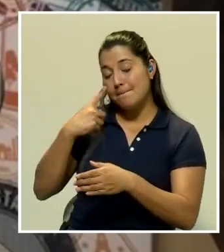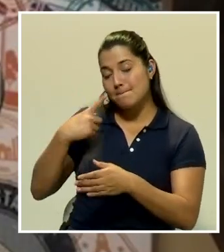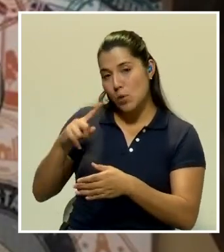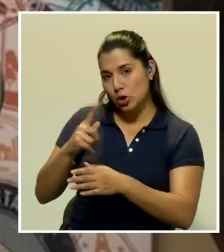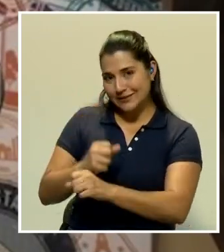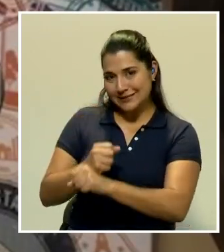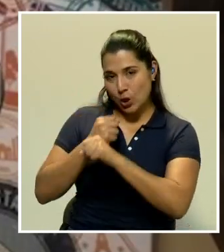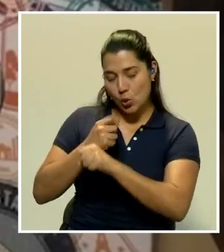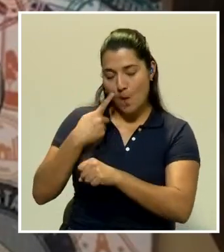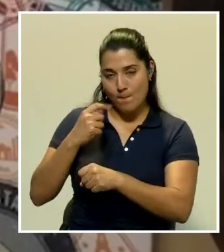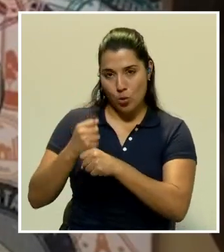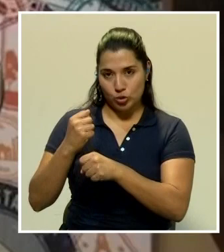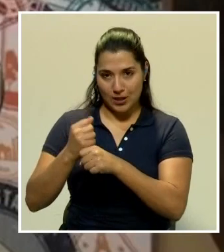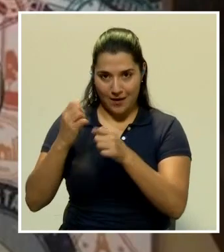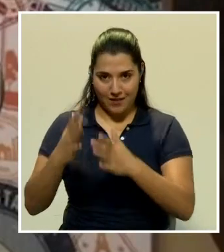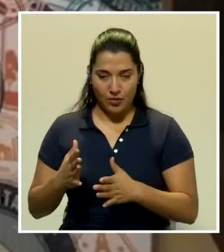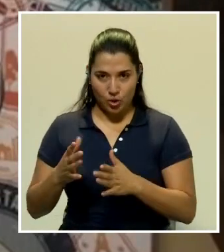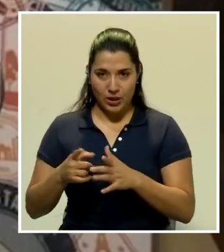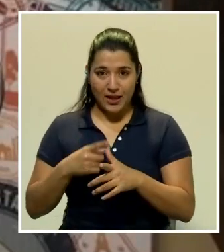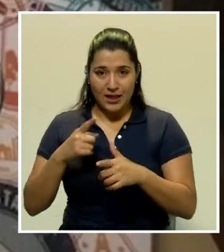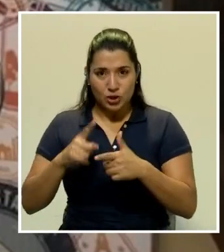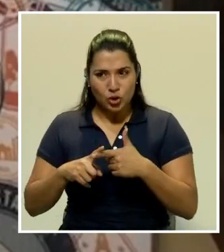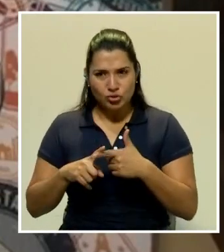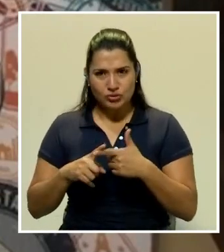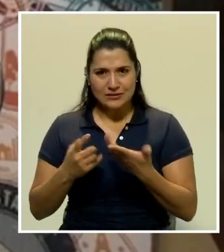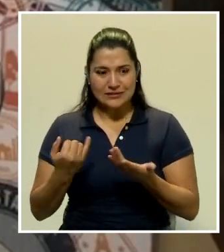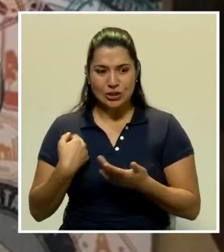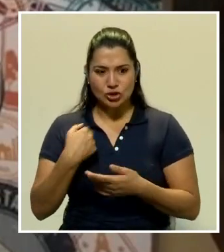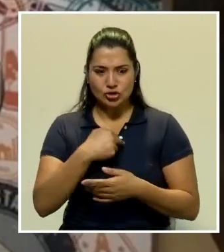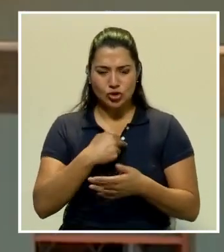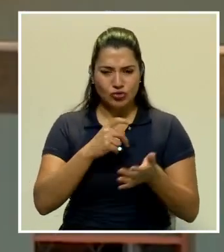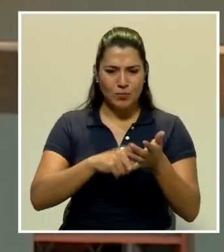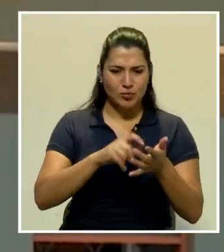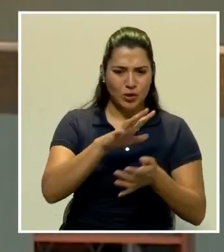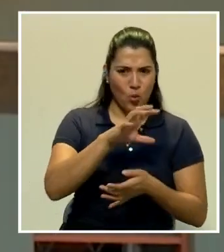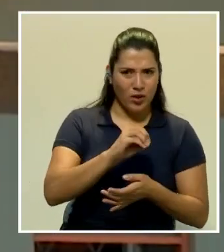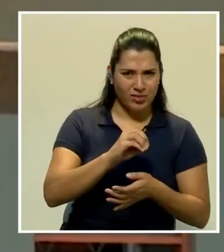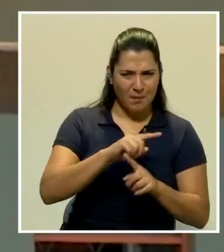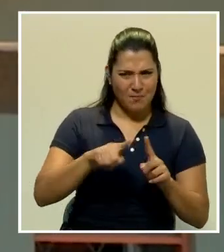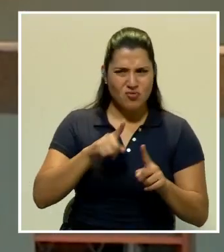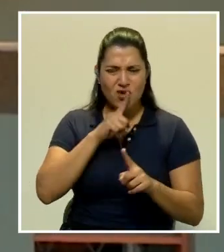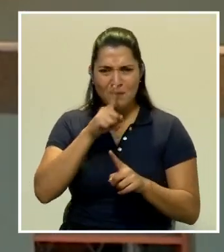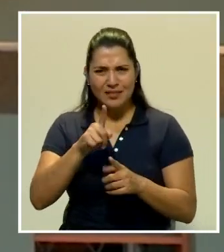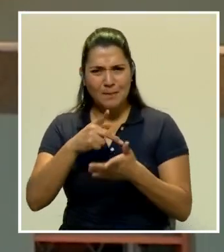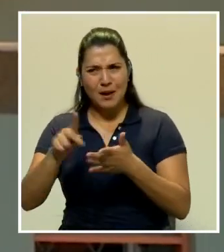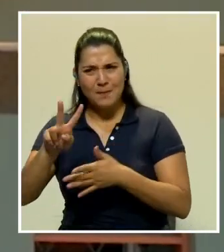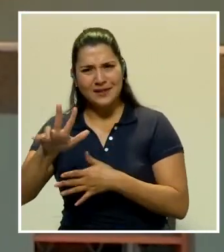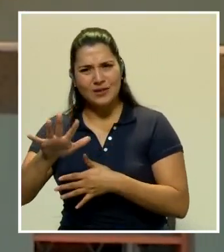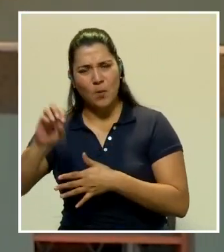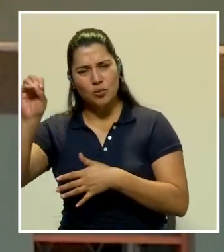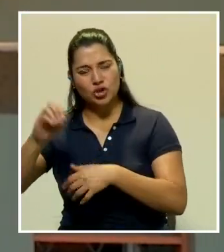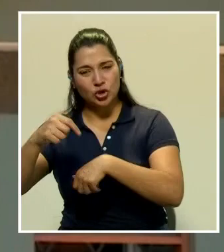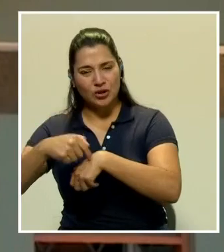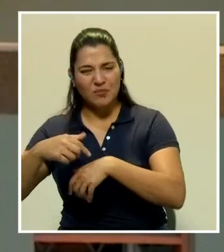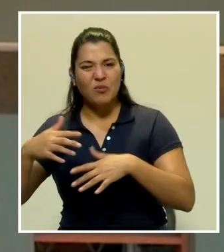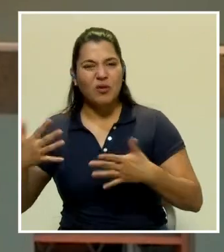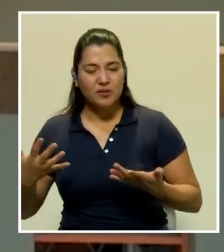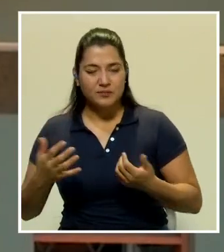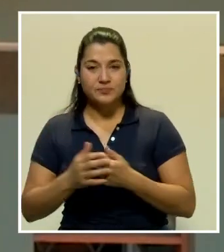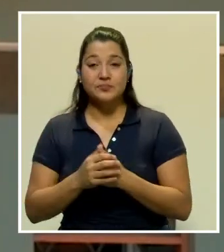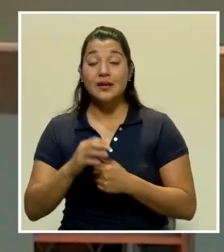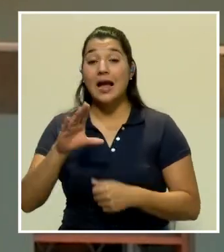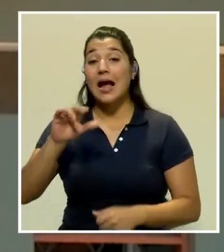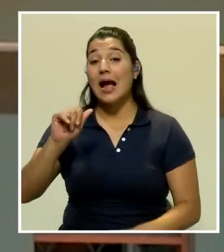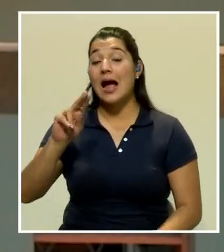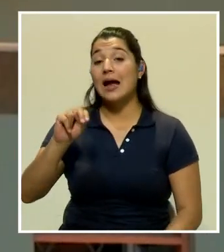recibiendo, el robot va a tomar y lo va a calcular a 100. Entonces, ¿qué va a pasar? Desde la Cámara Nacional de Turismo, Canatur, se señaló